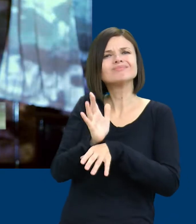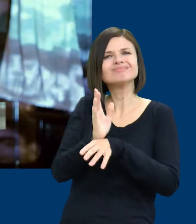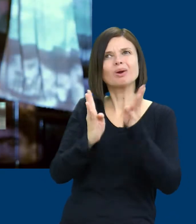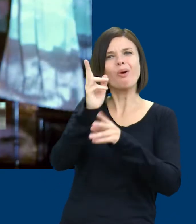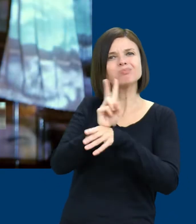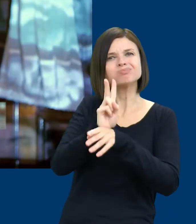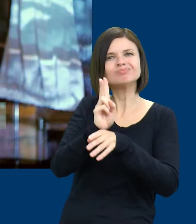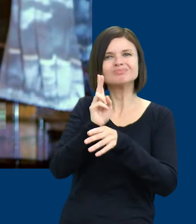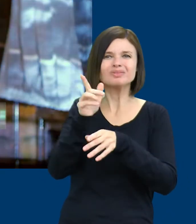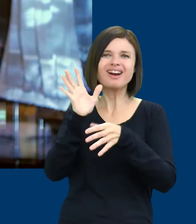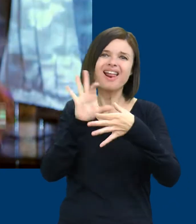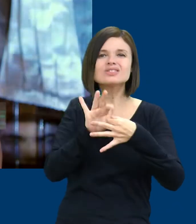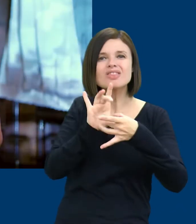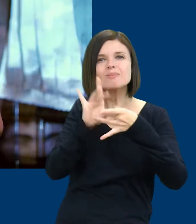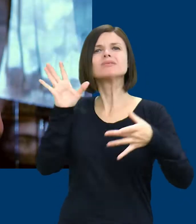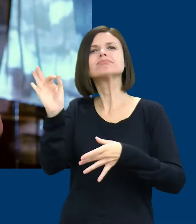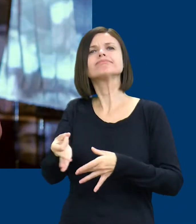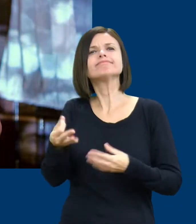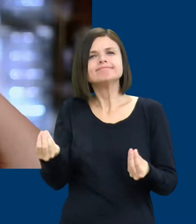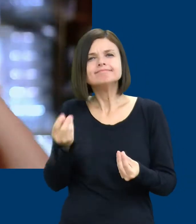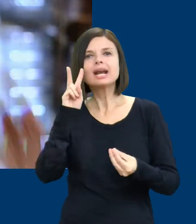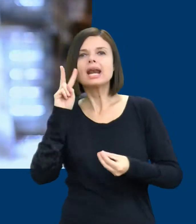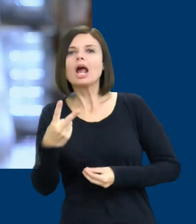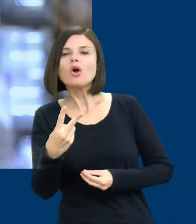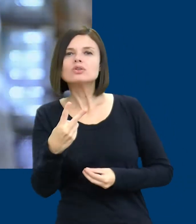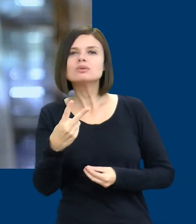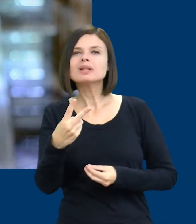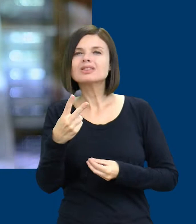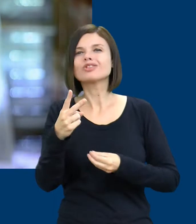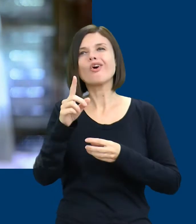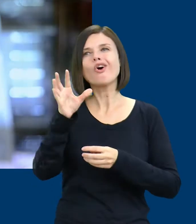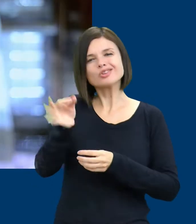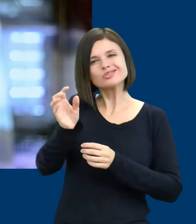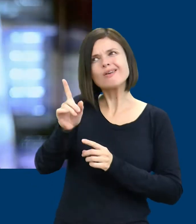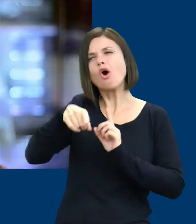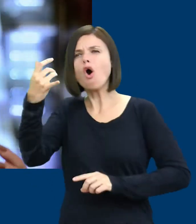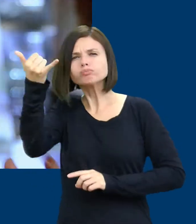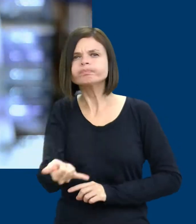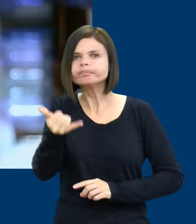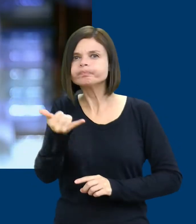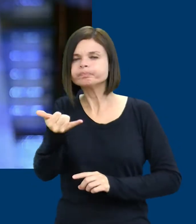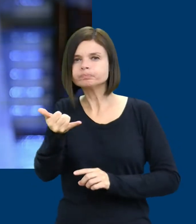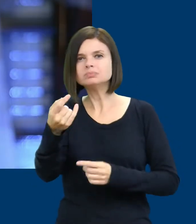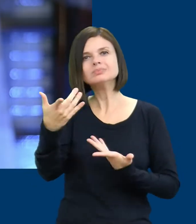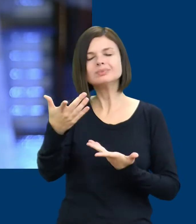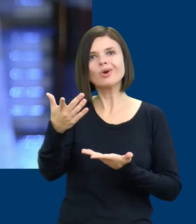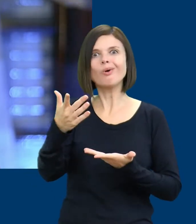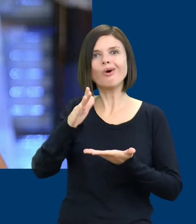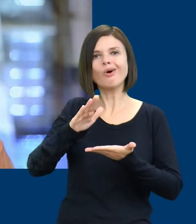ver con de la democratización de los saberes y con el reconocimiento de otros saberes, de esto de generar una